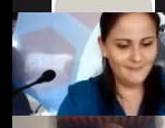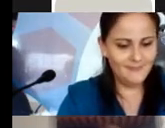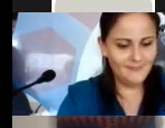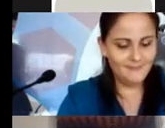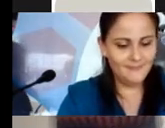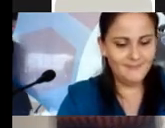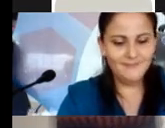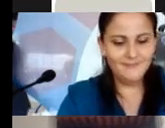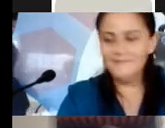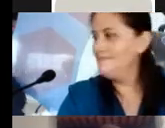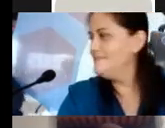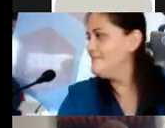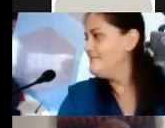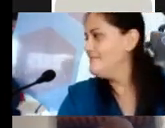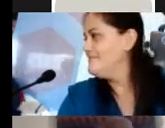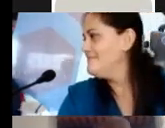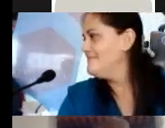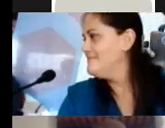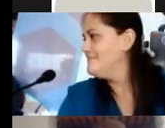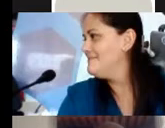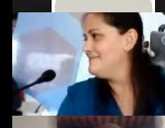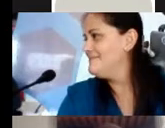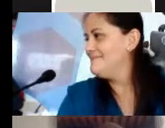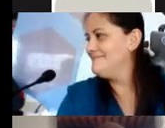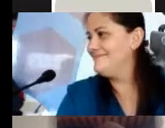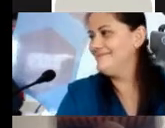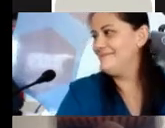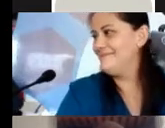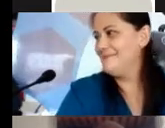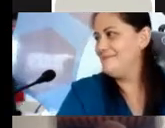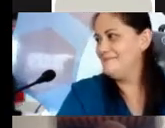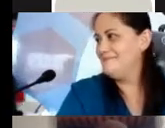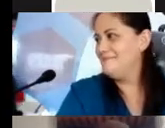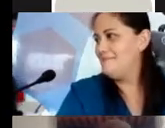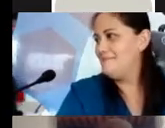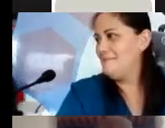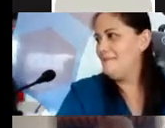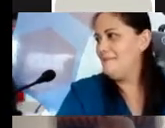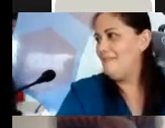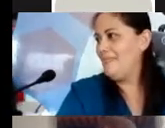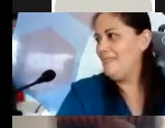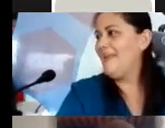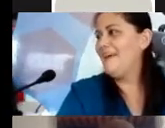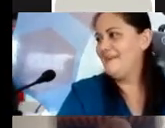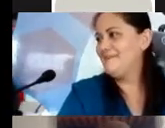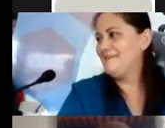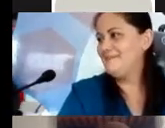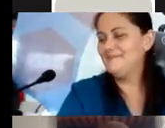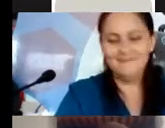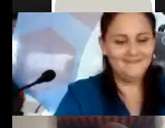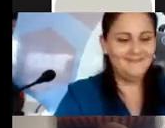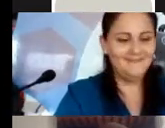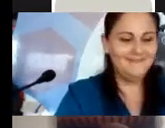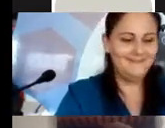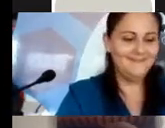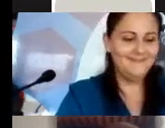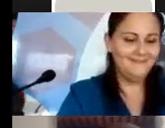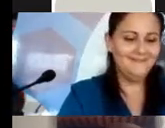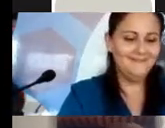se despega fácilmente. Tiene que ir bien anclado. Y hay un problema con el aluminio. Y yo por